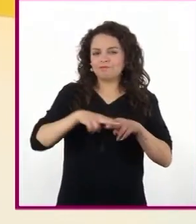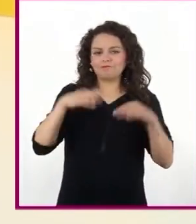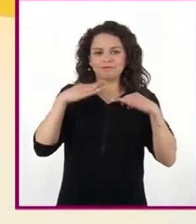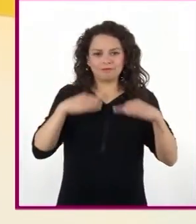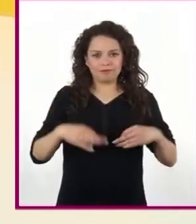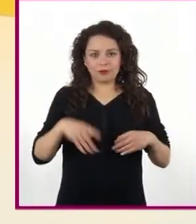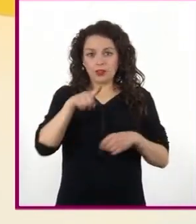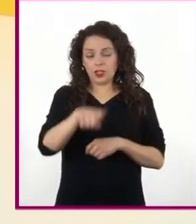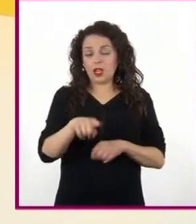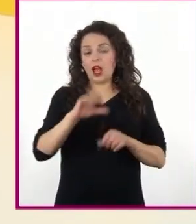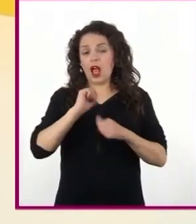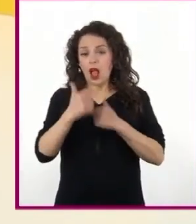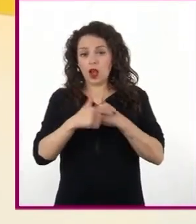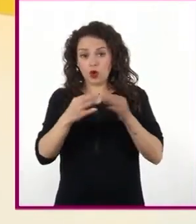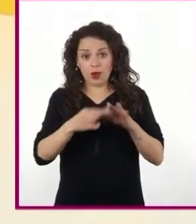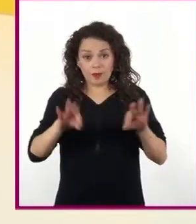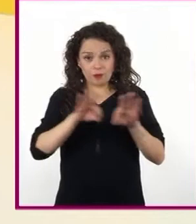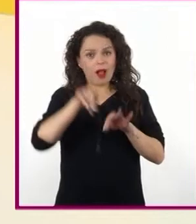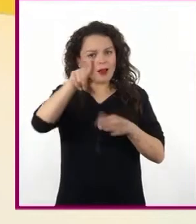puntos que consideren importantes.